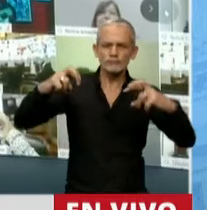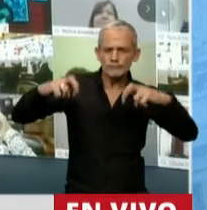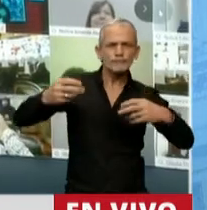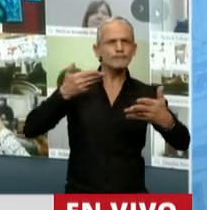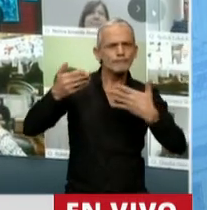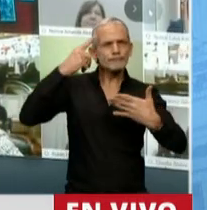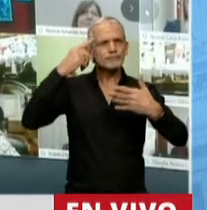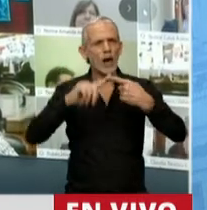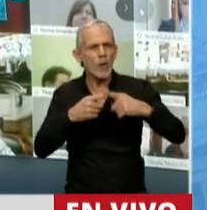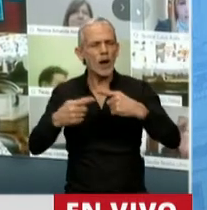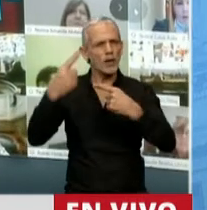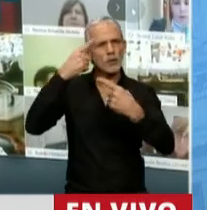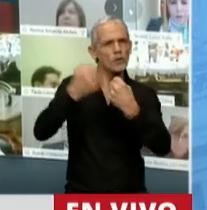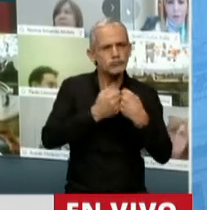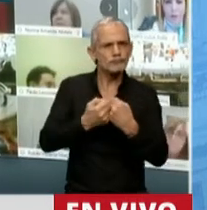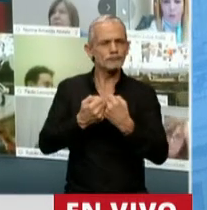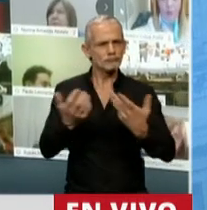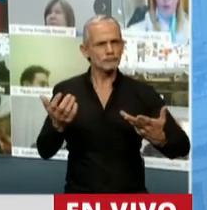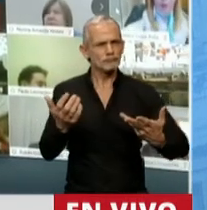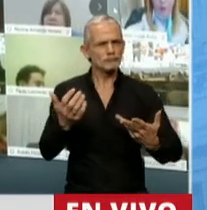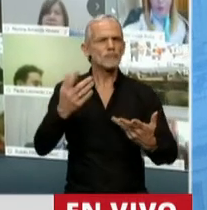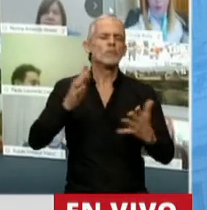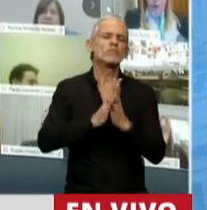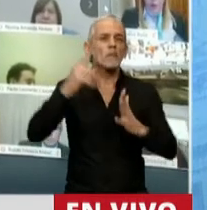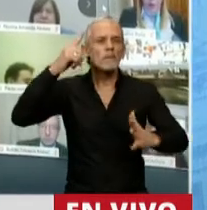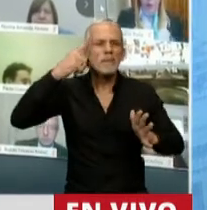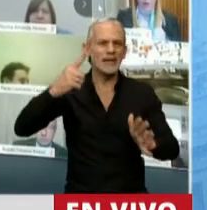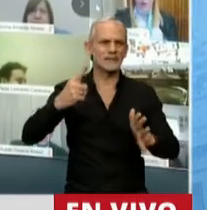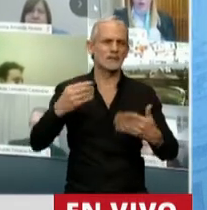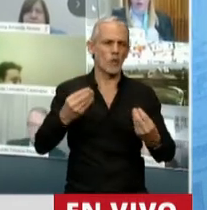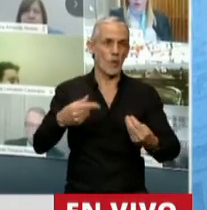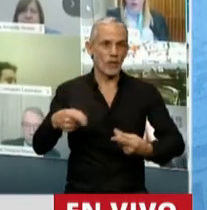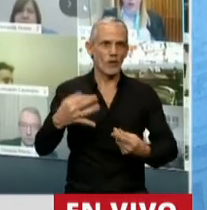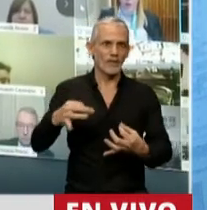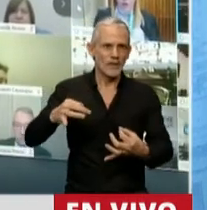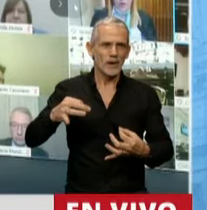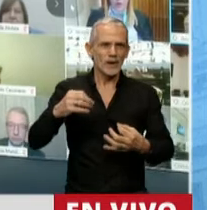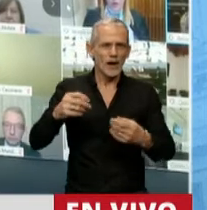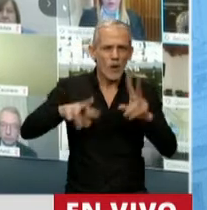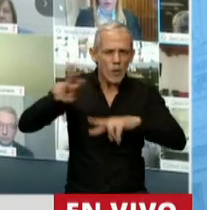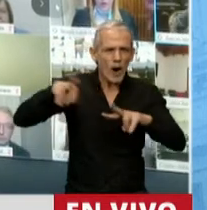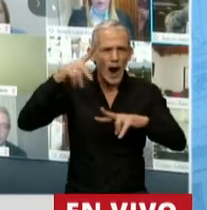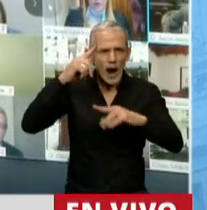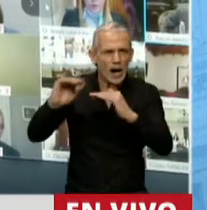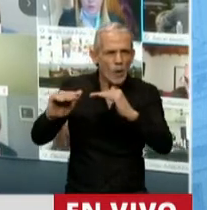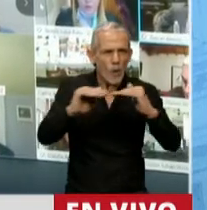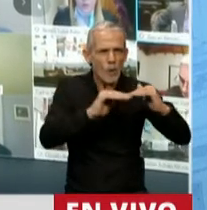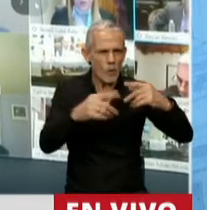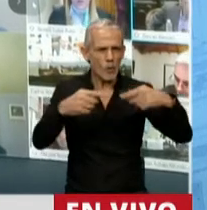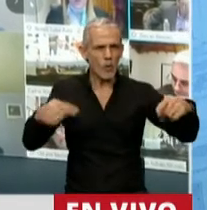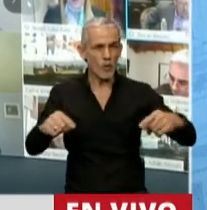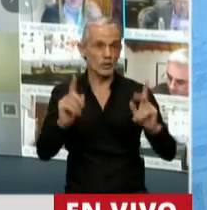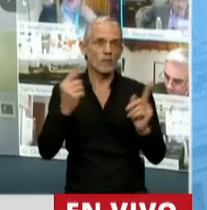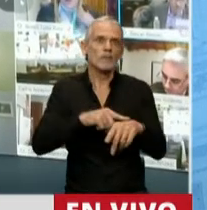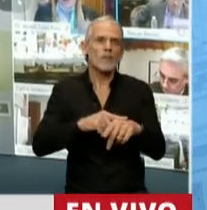los consensos, de apelar a la racionalidad a la hora de encontrar denominadores comunes y más en estos momentos de dificultad